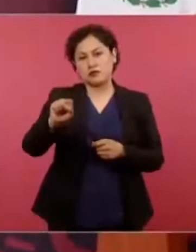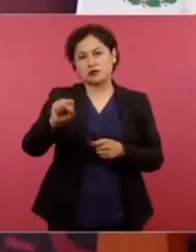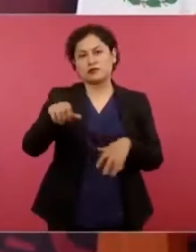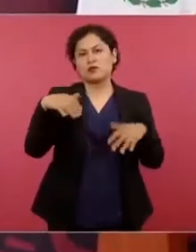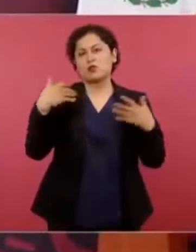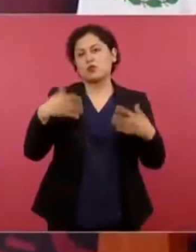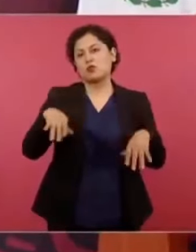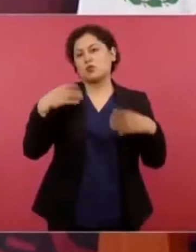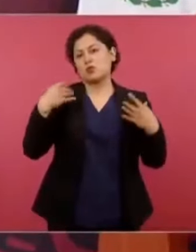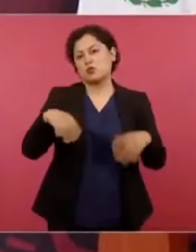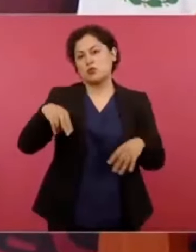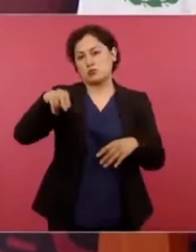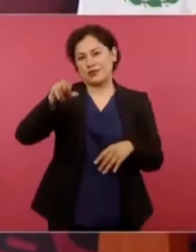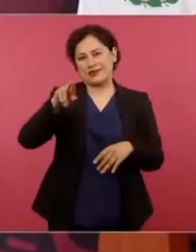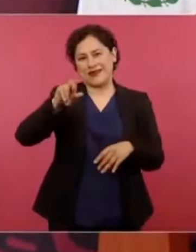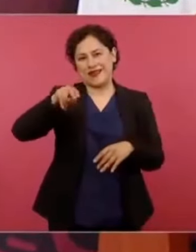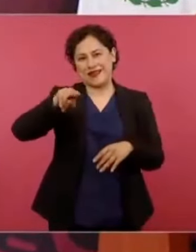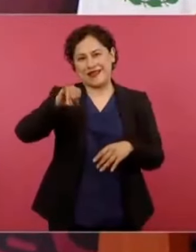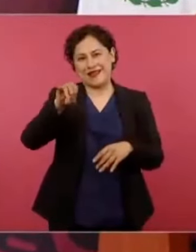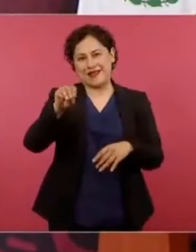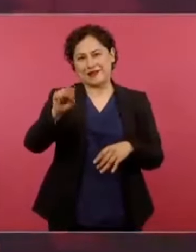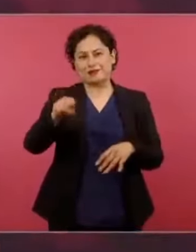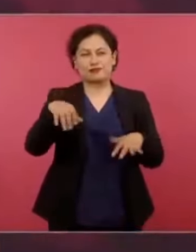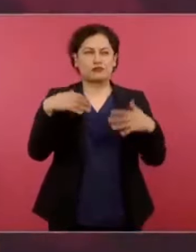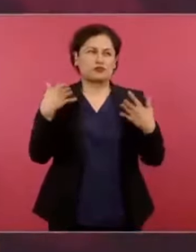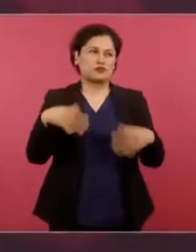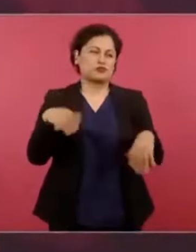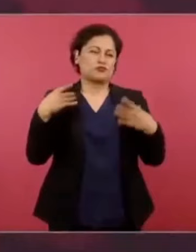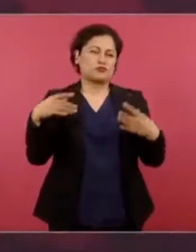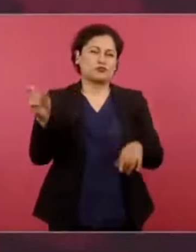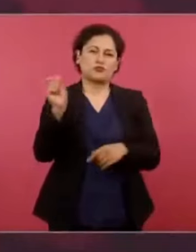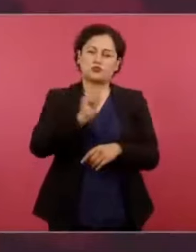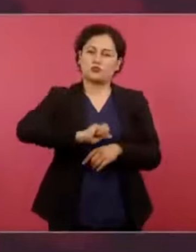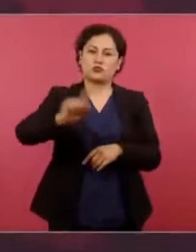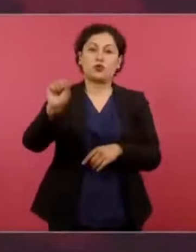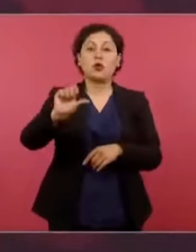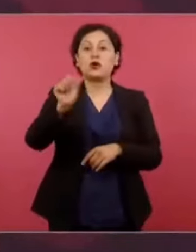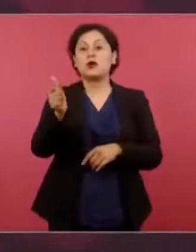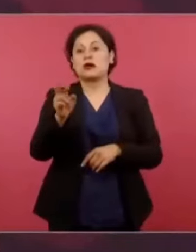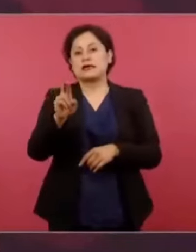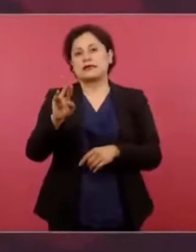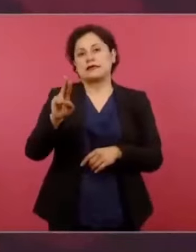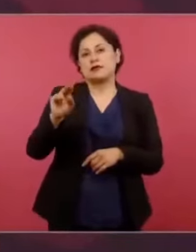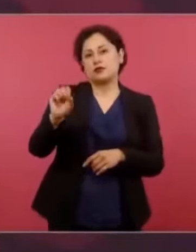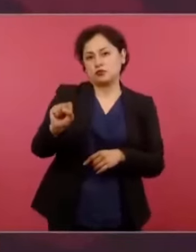Naranjos, de primera, Ríos.